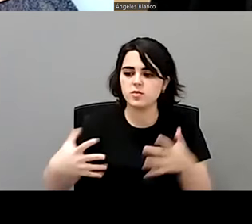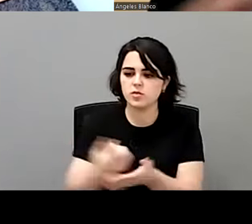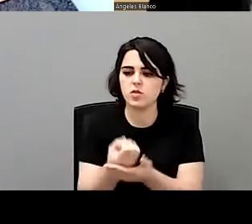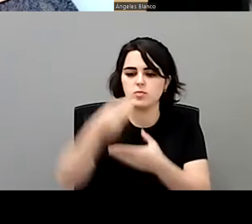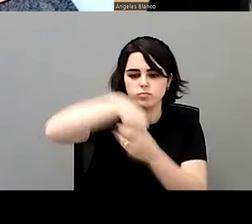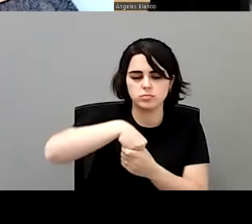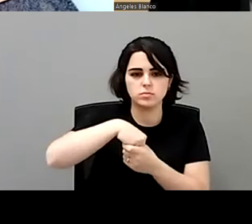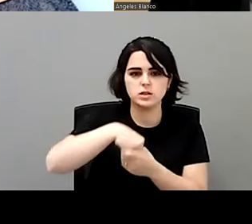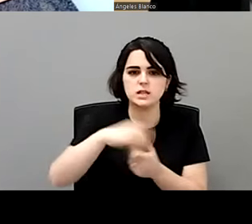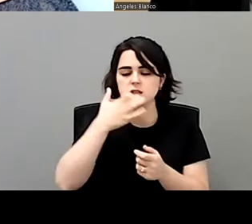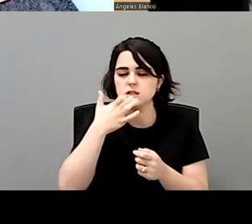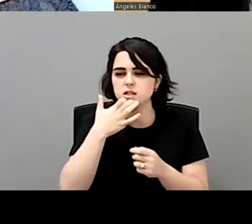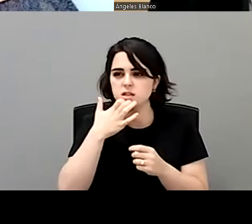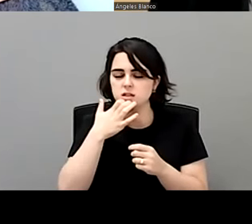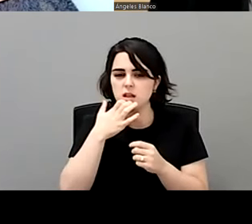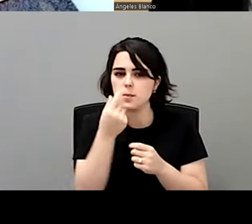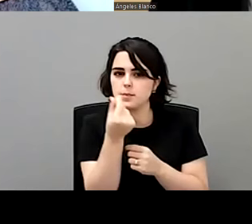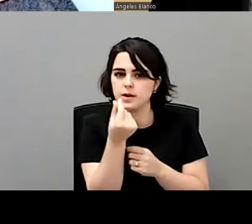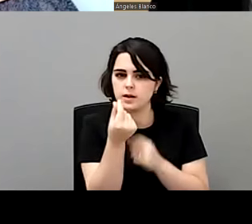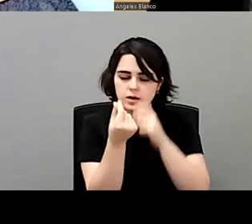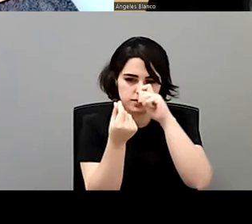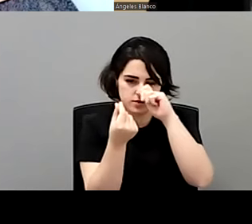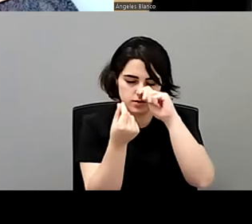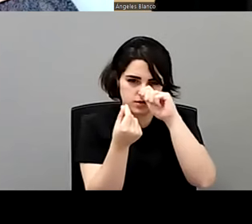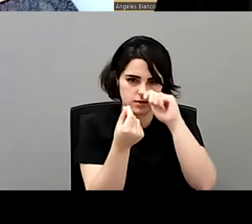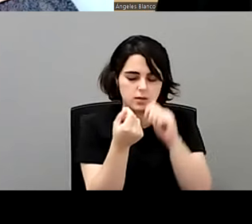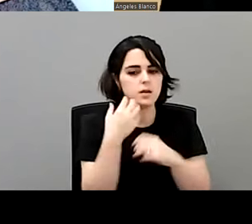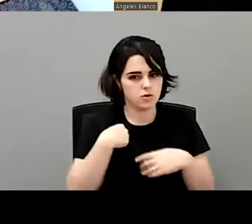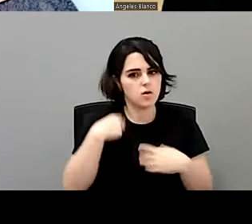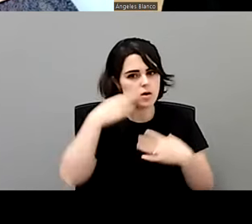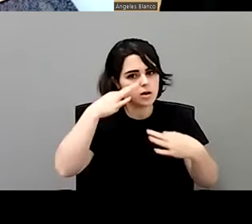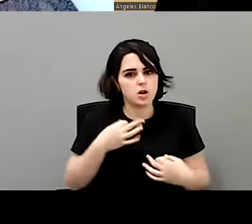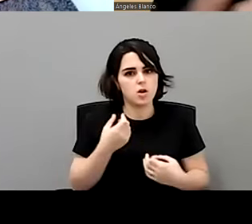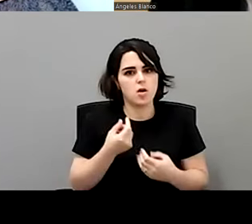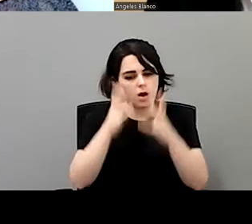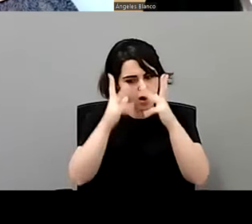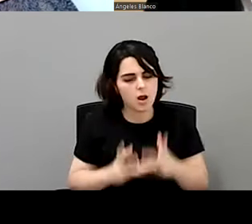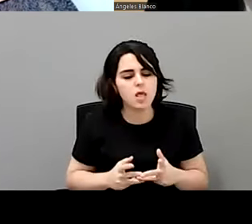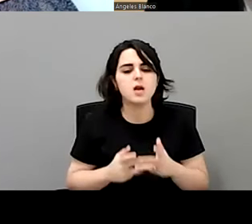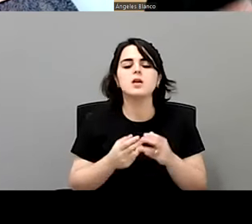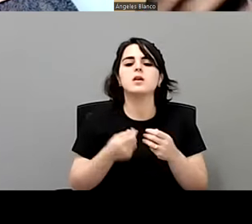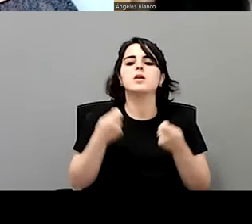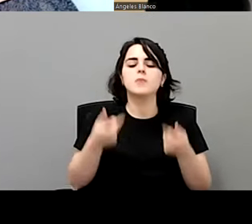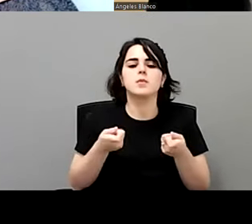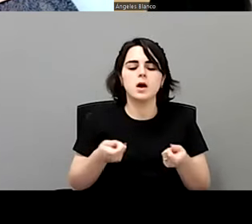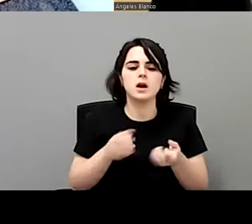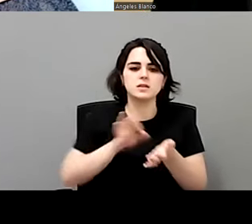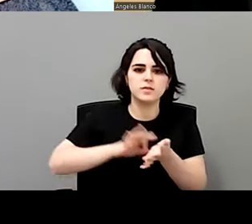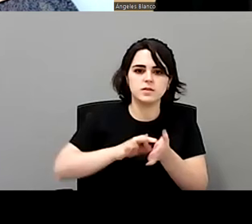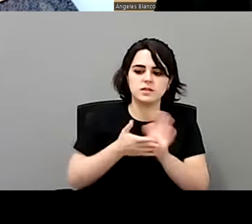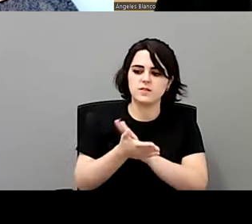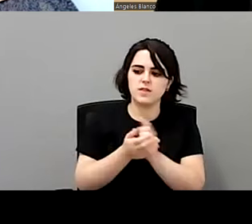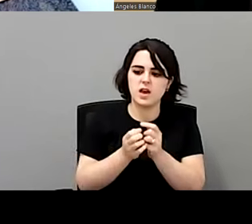Si miramos todo, el coste, y créeme que he hecho los cálculos, el coste de asistencia, el coste de servicios, no es que haya una